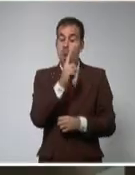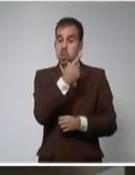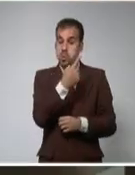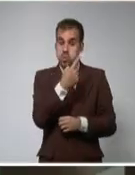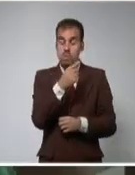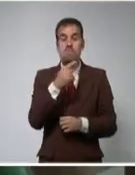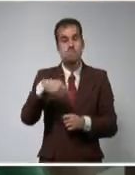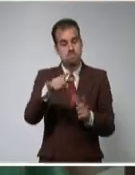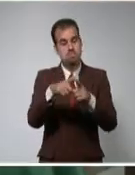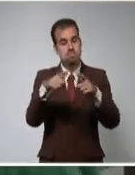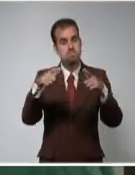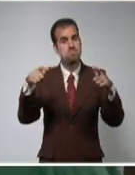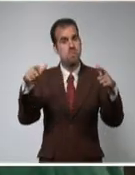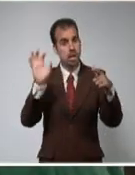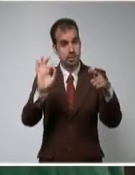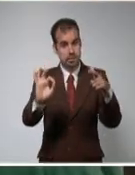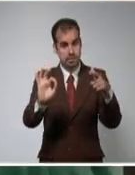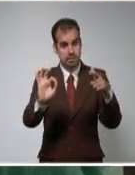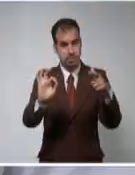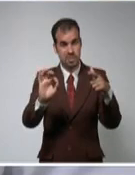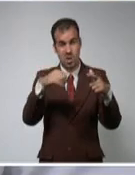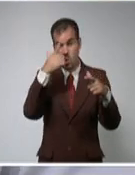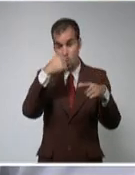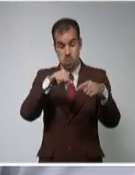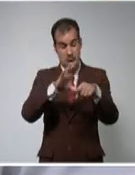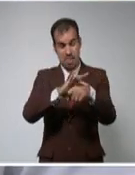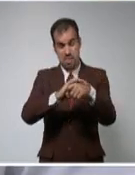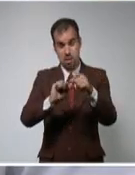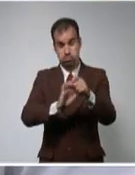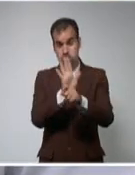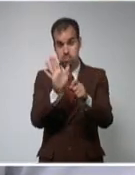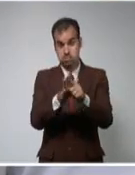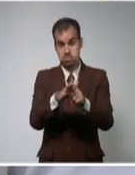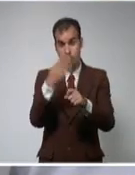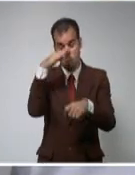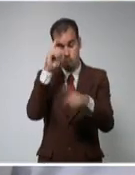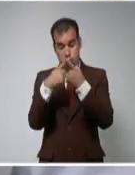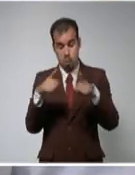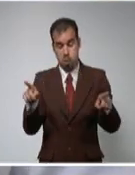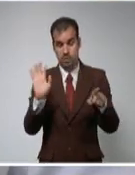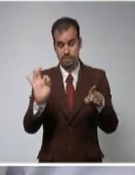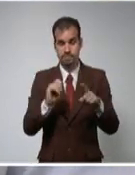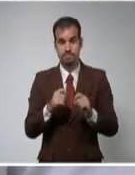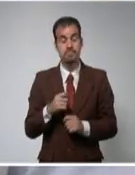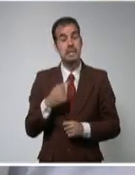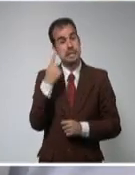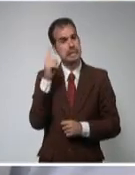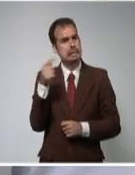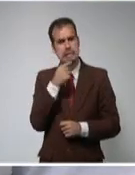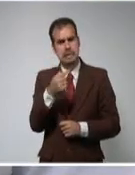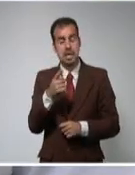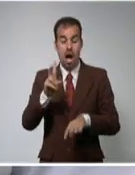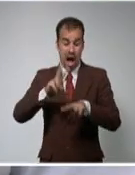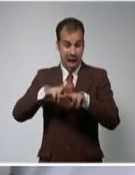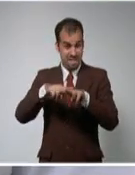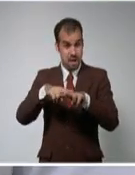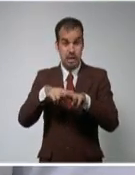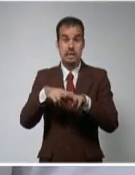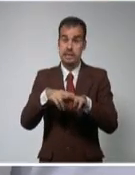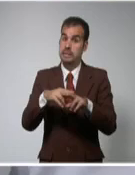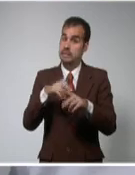situación epidemiológica que enfrenta el país hoy la ciudad tiene un gran reto porque realmente día a día va